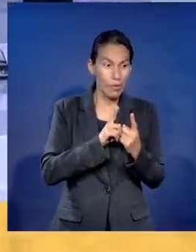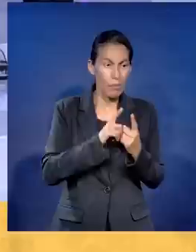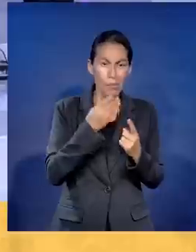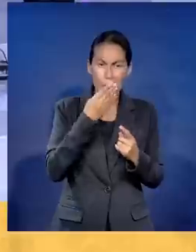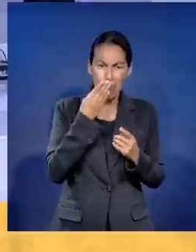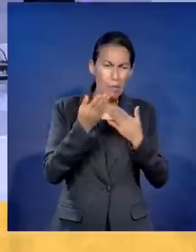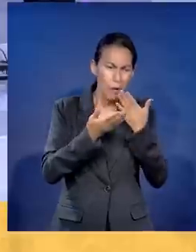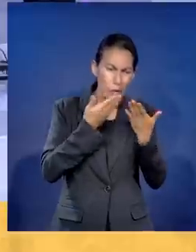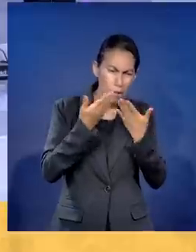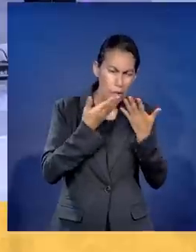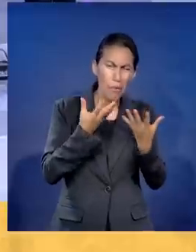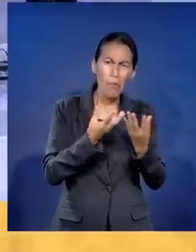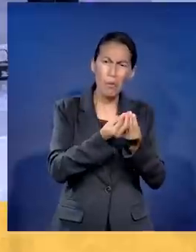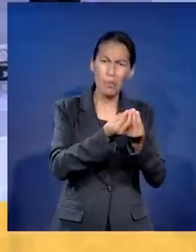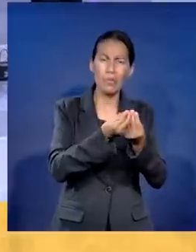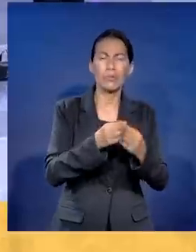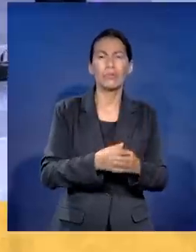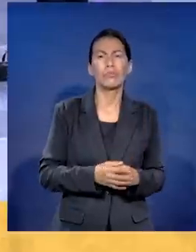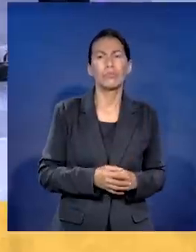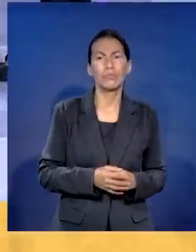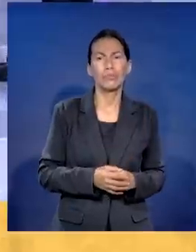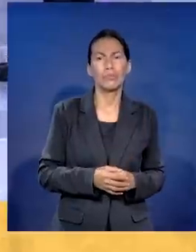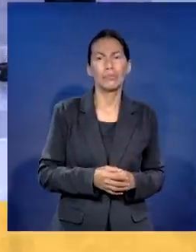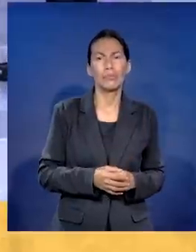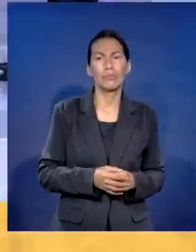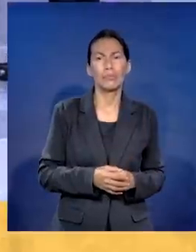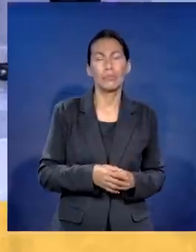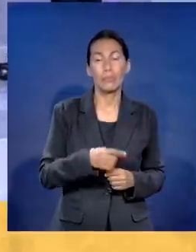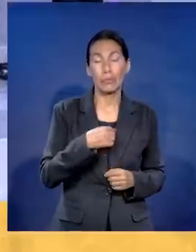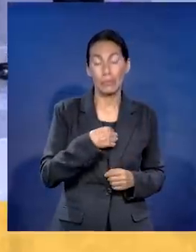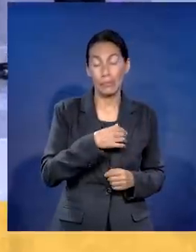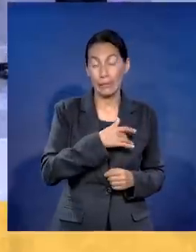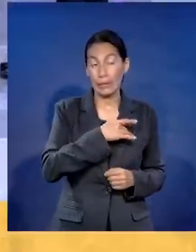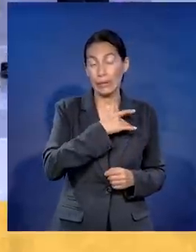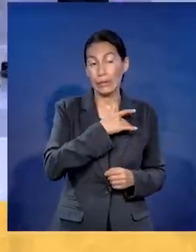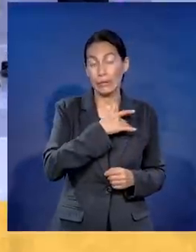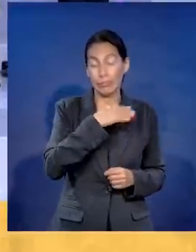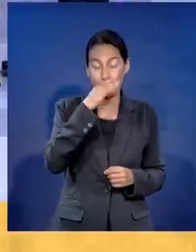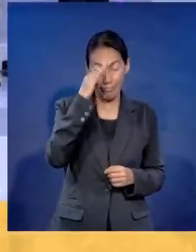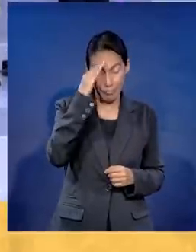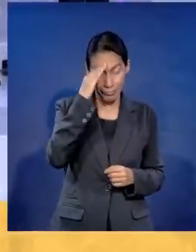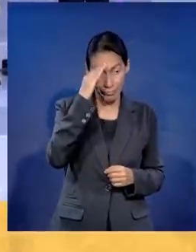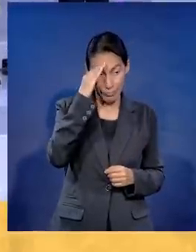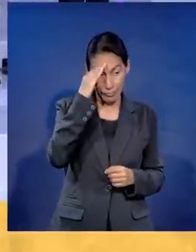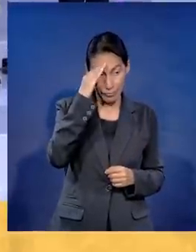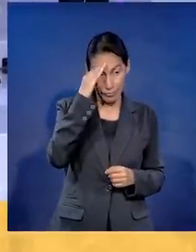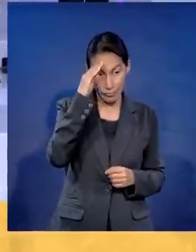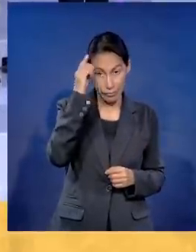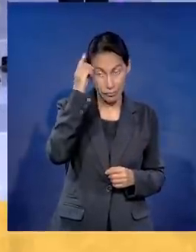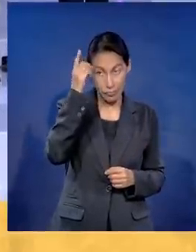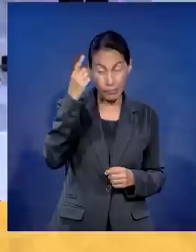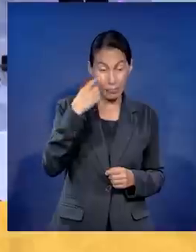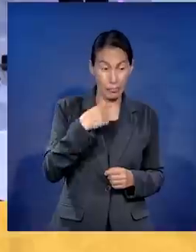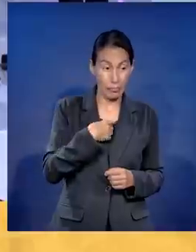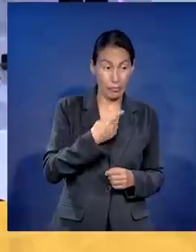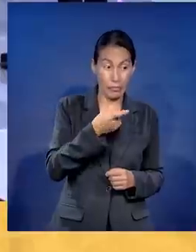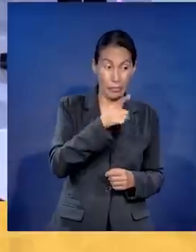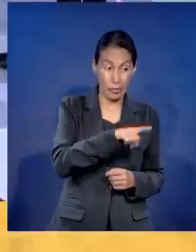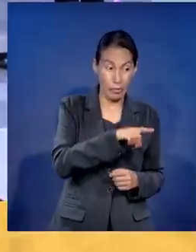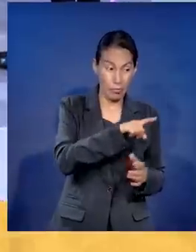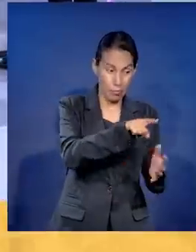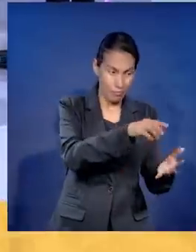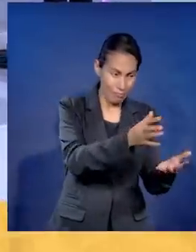cuando ella está conmigo es hasta estudiamos La Biblia juntos pastor y yo he llegado a sentir y a pensar